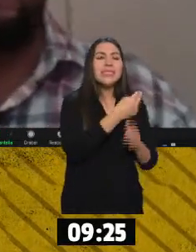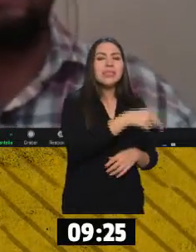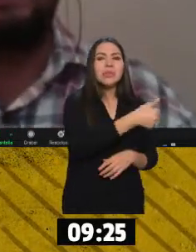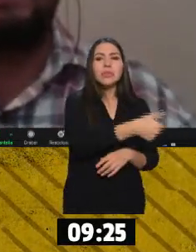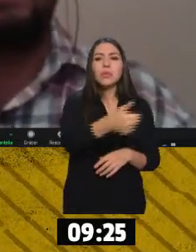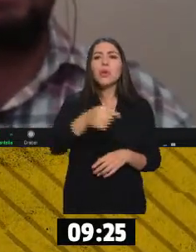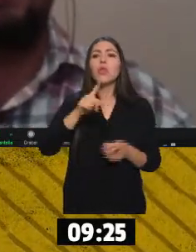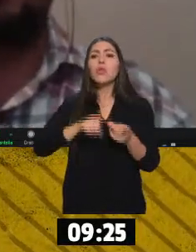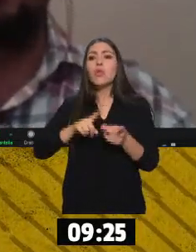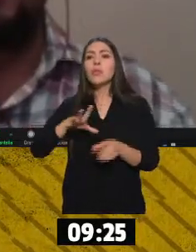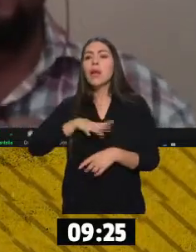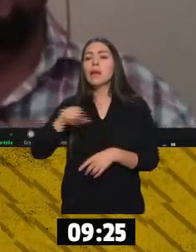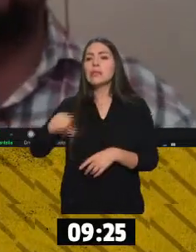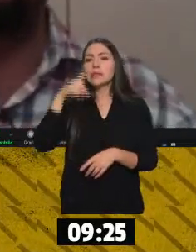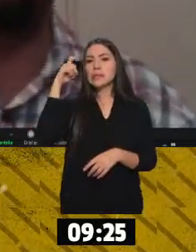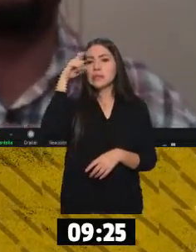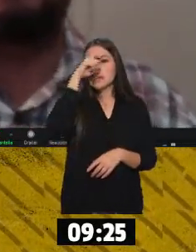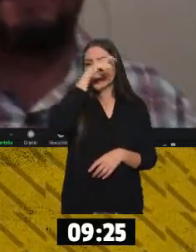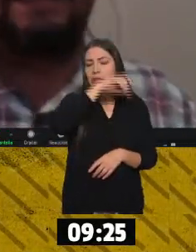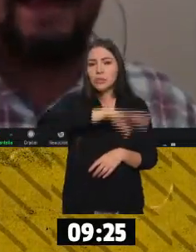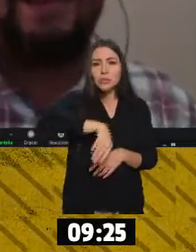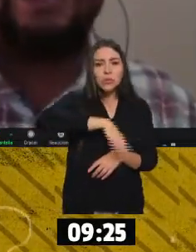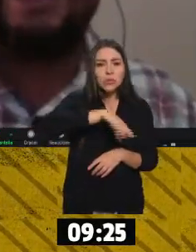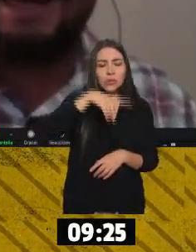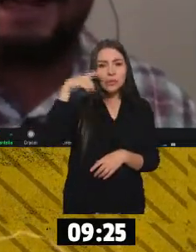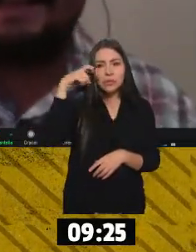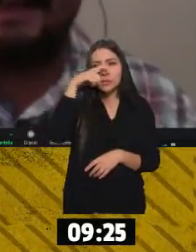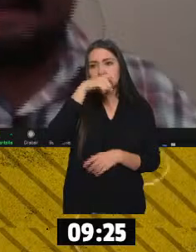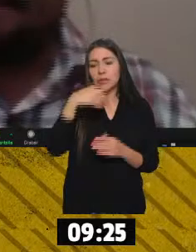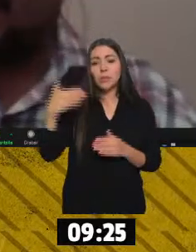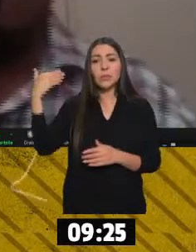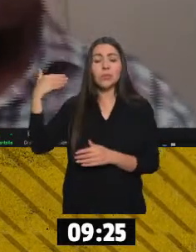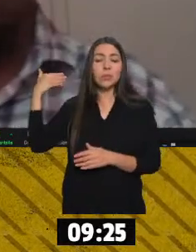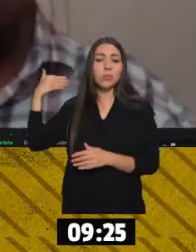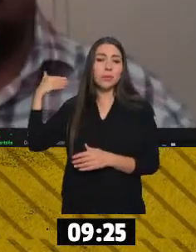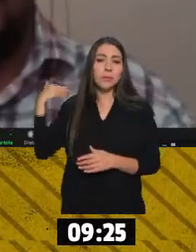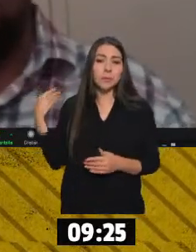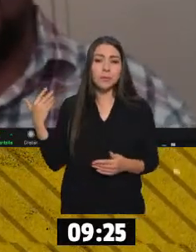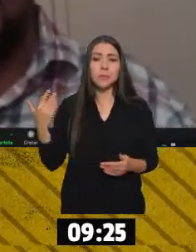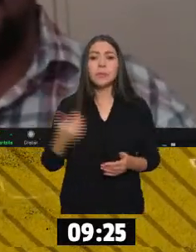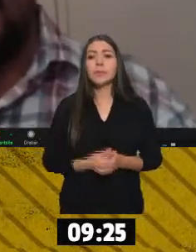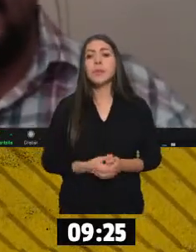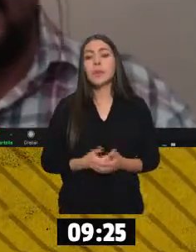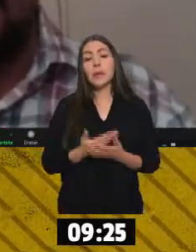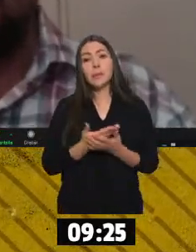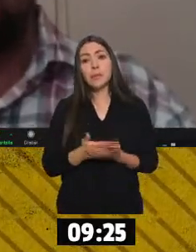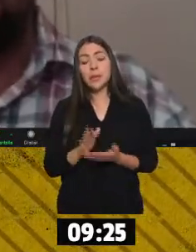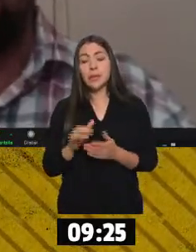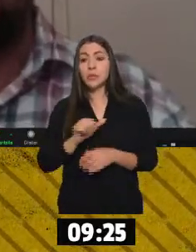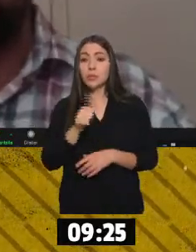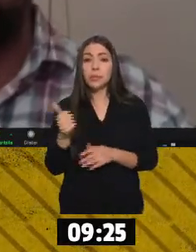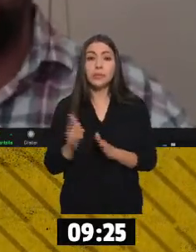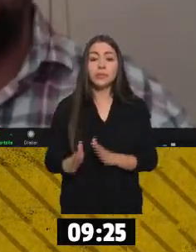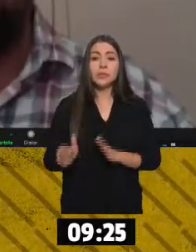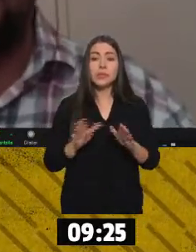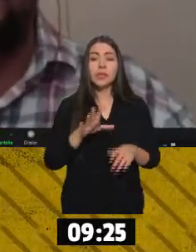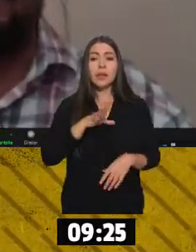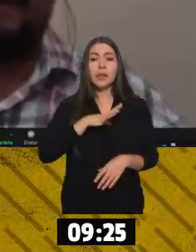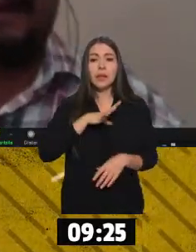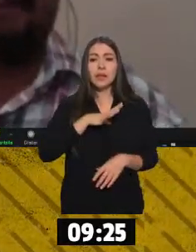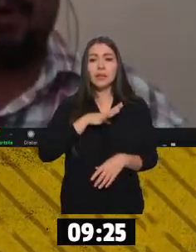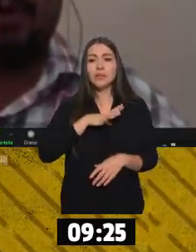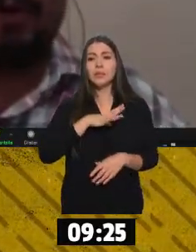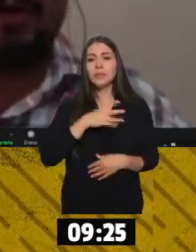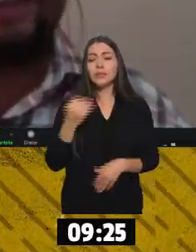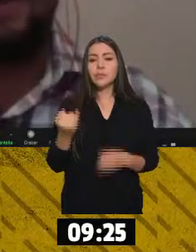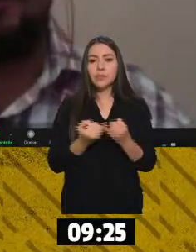difícil hacer ese seguimiento o esa trazabilidad hacia atrás, ¿no? Pero la otra es que, insisto, hay una parte